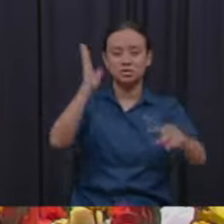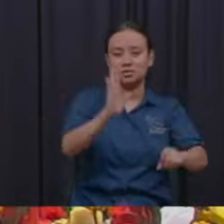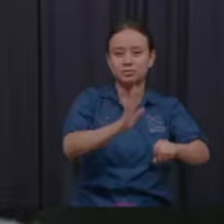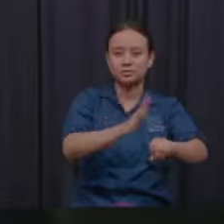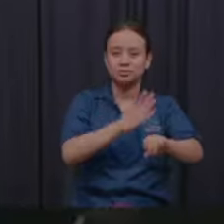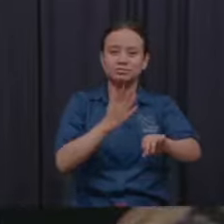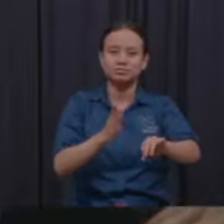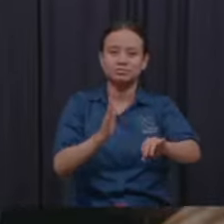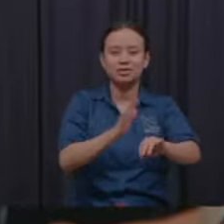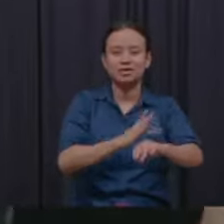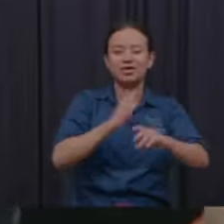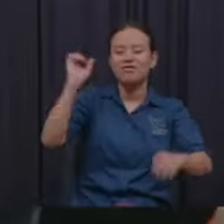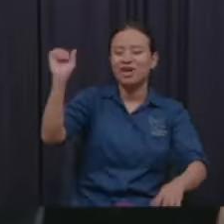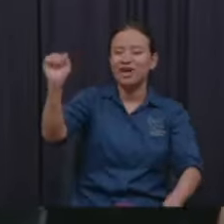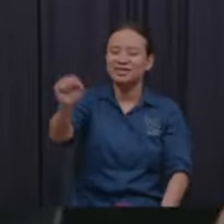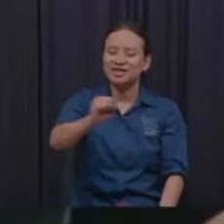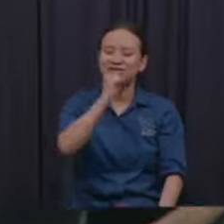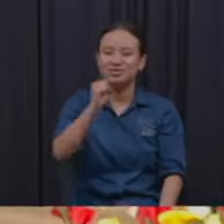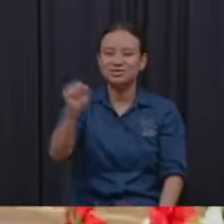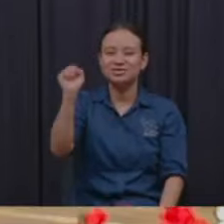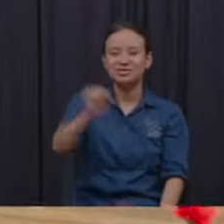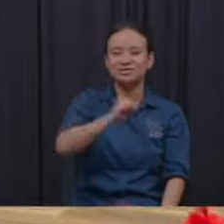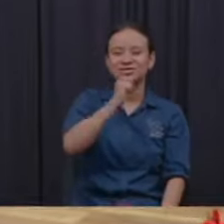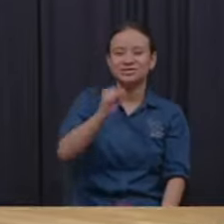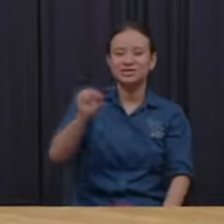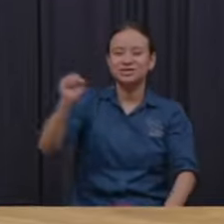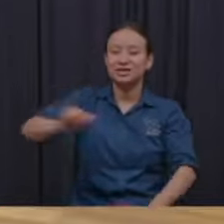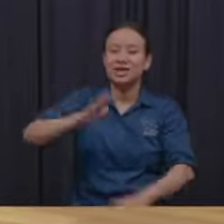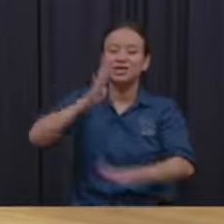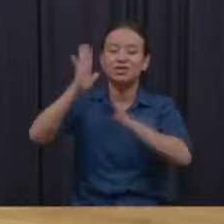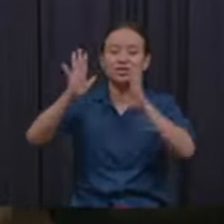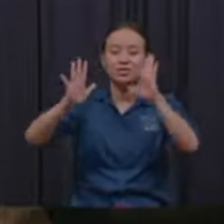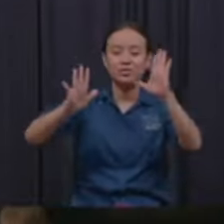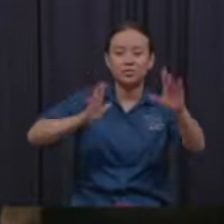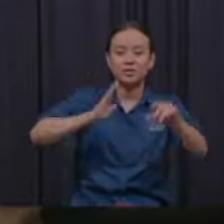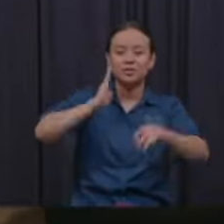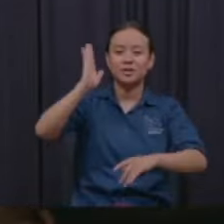sonido de bocina, fue cantando, otra vez gritando,